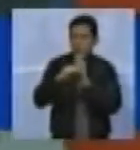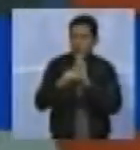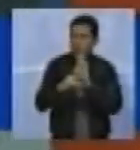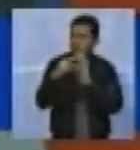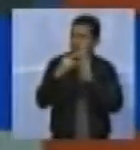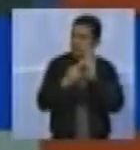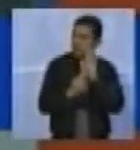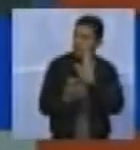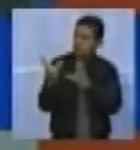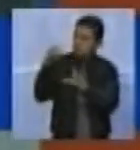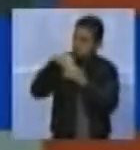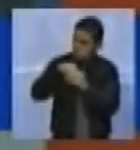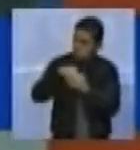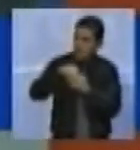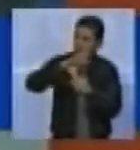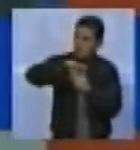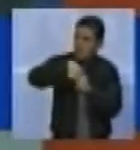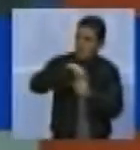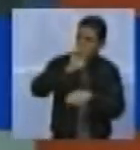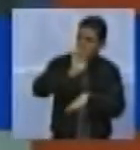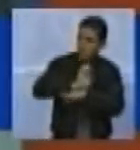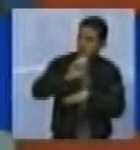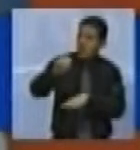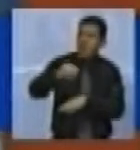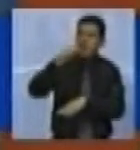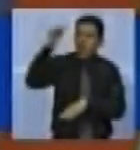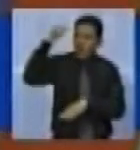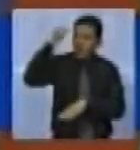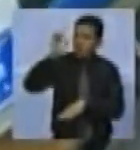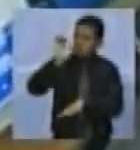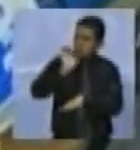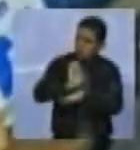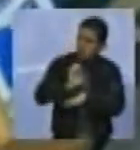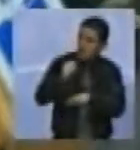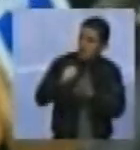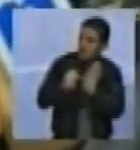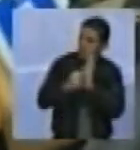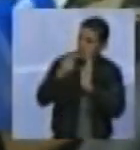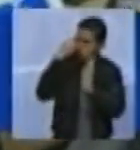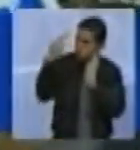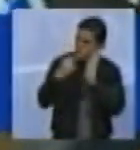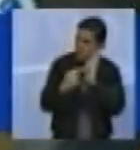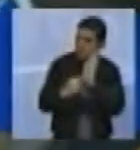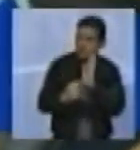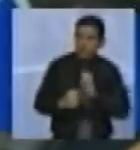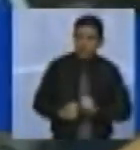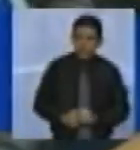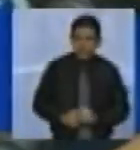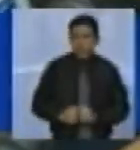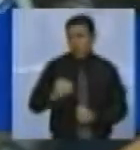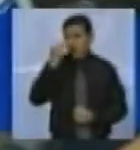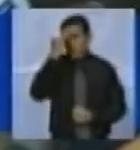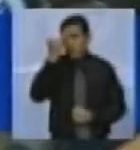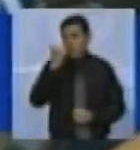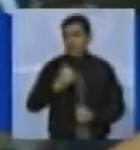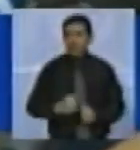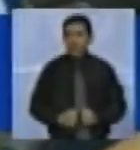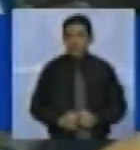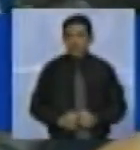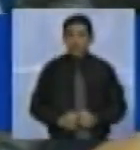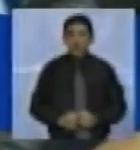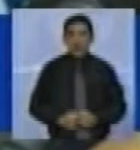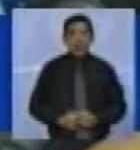sus condiciones de vida en la embajada ecuatoriana en Londres continúa en pie. Básicamente en razón de que